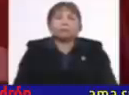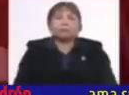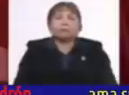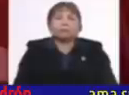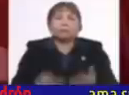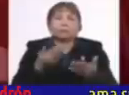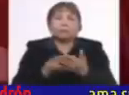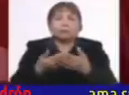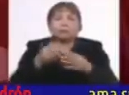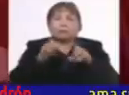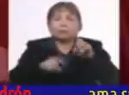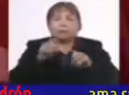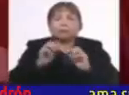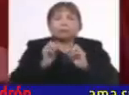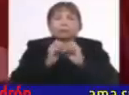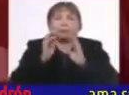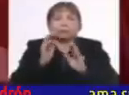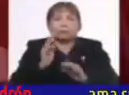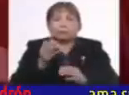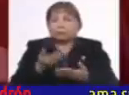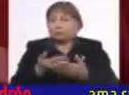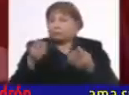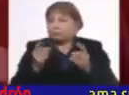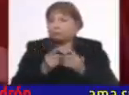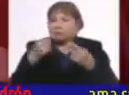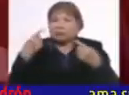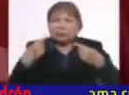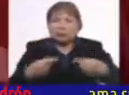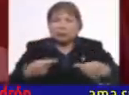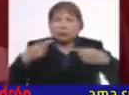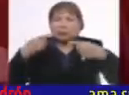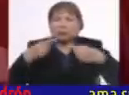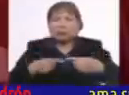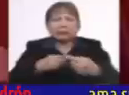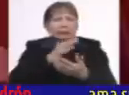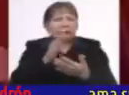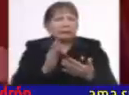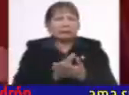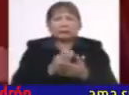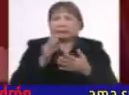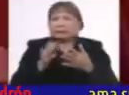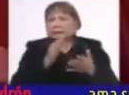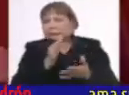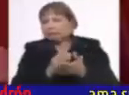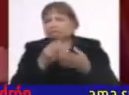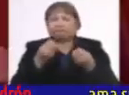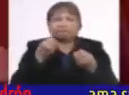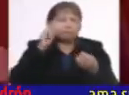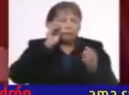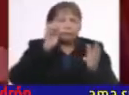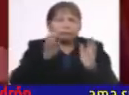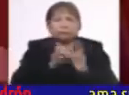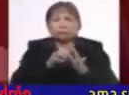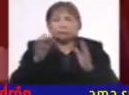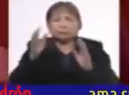en estos 15 días me ha tocado afrontar diversas crisis crisis como la el